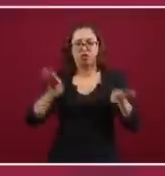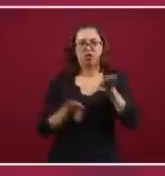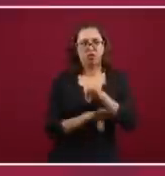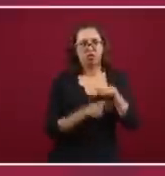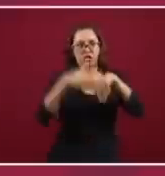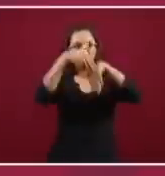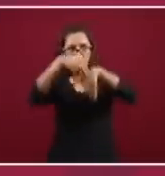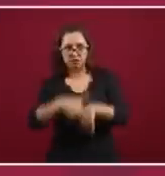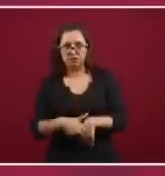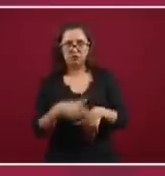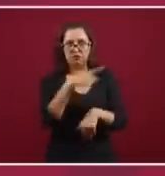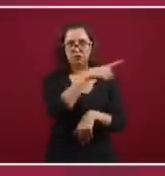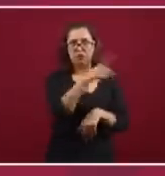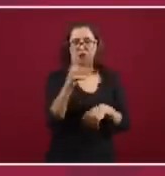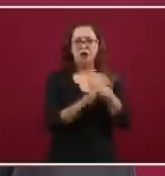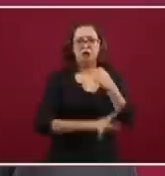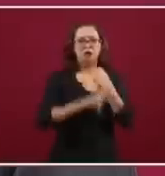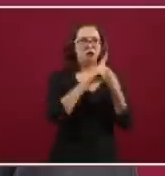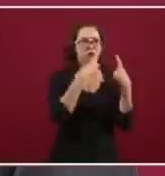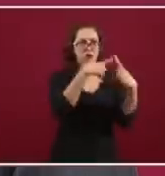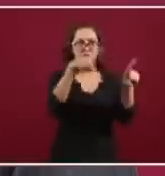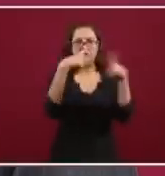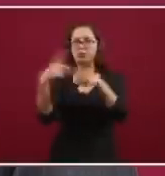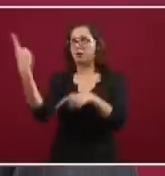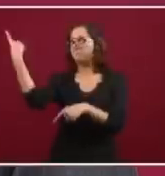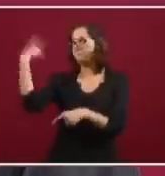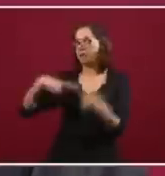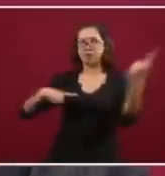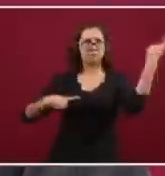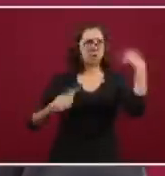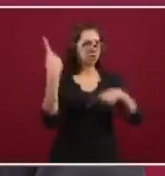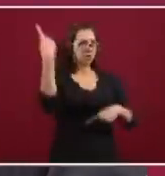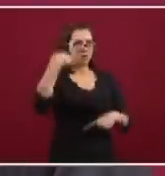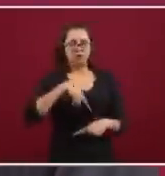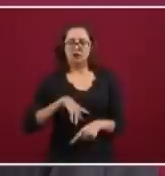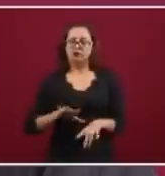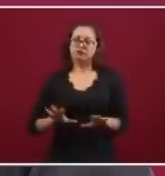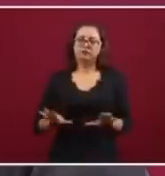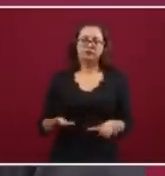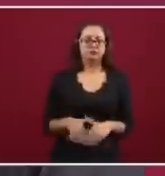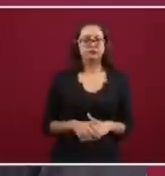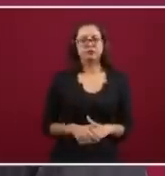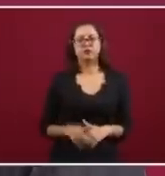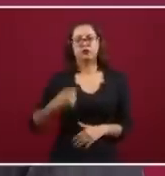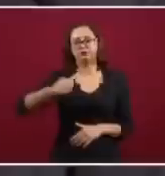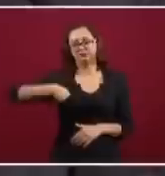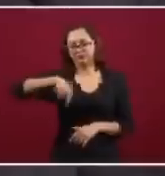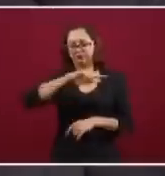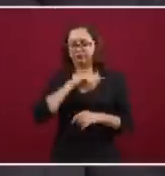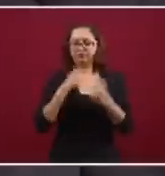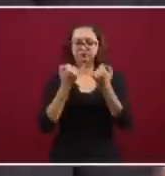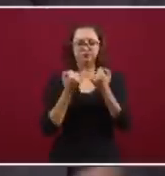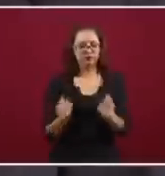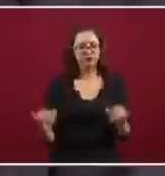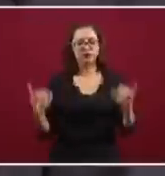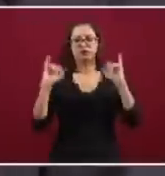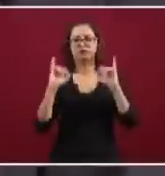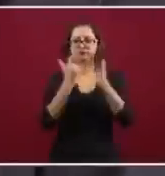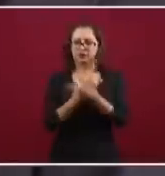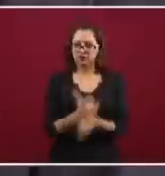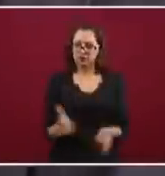de ningún gobierno extranjero, actuamos con independencia, con